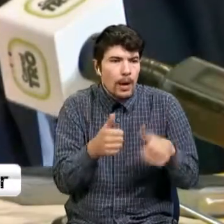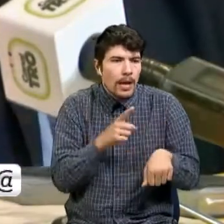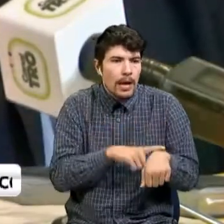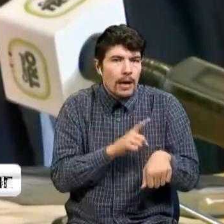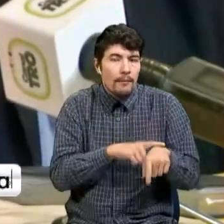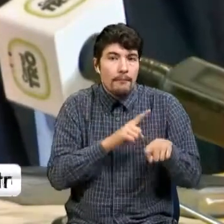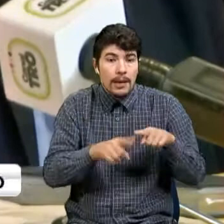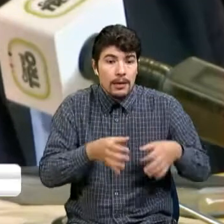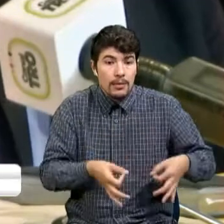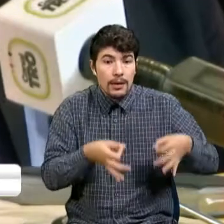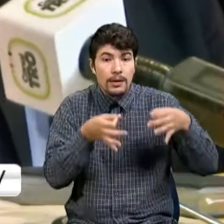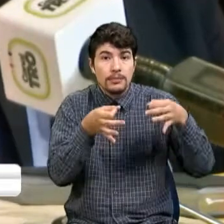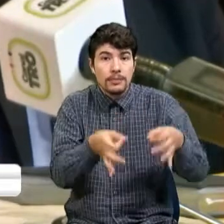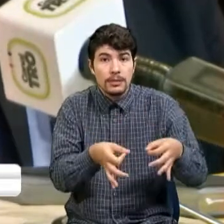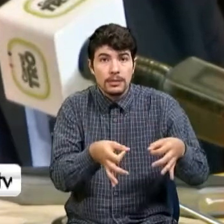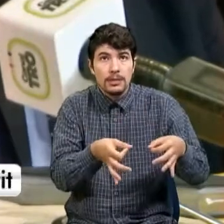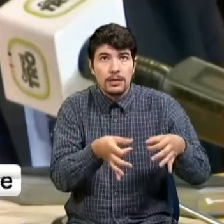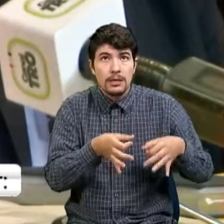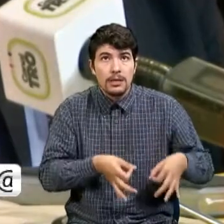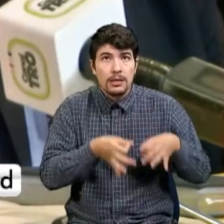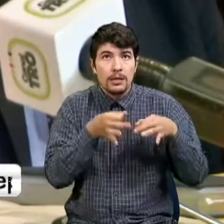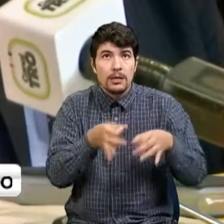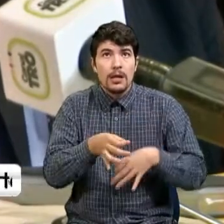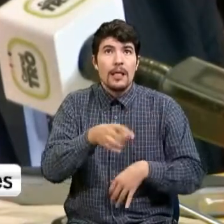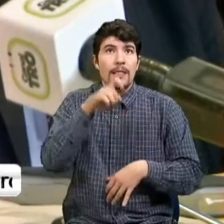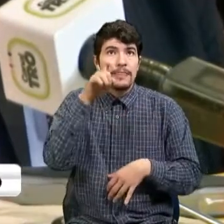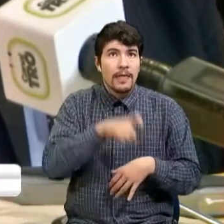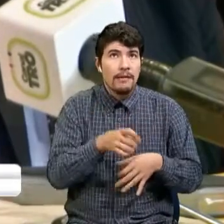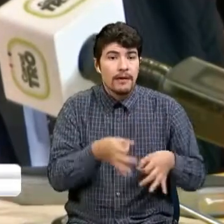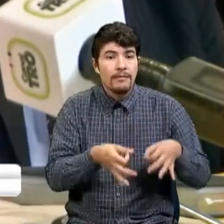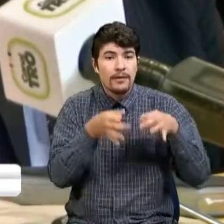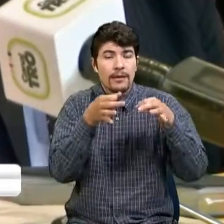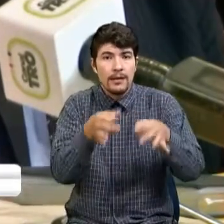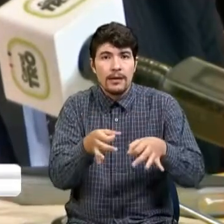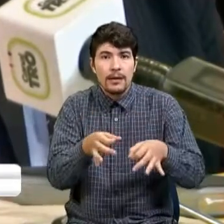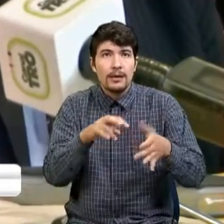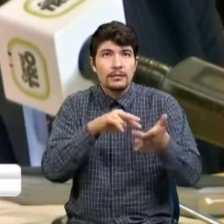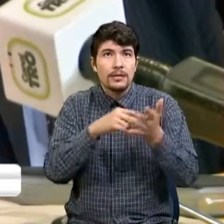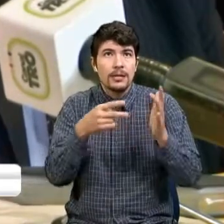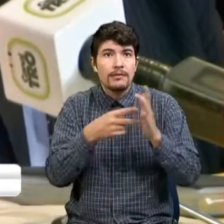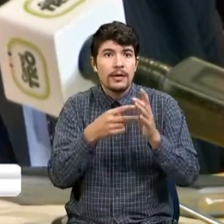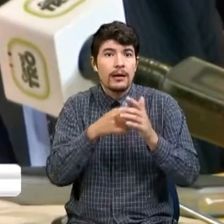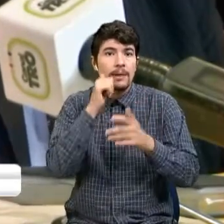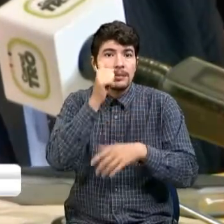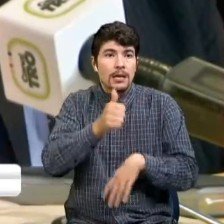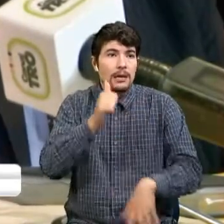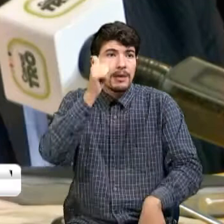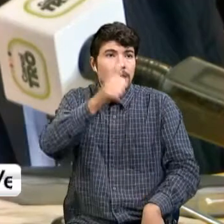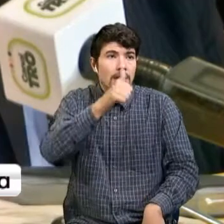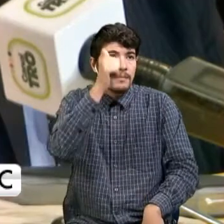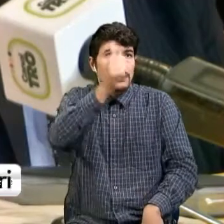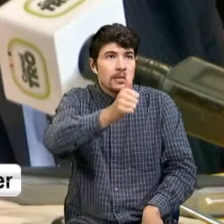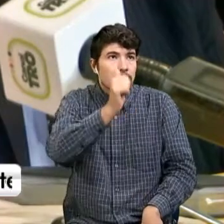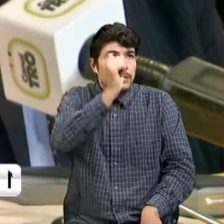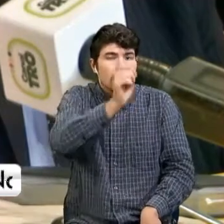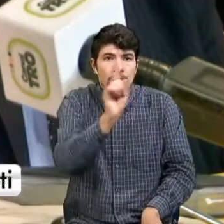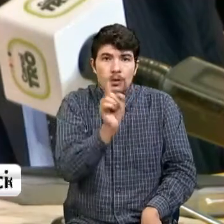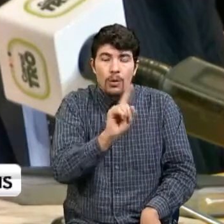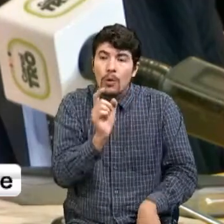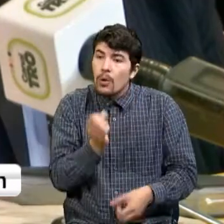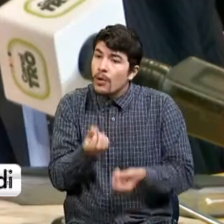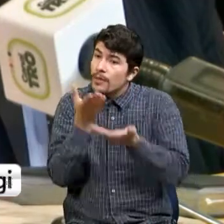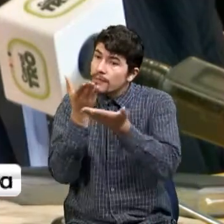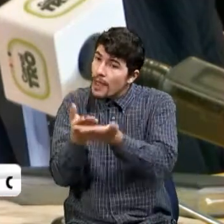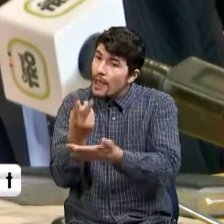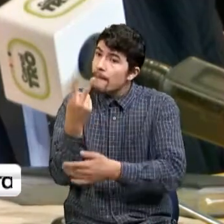con plazo esto tiene que tener plazo esto no es al infinito mañana y paso mañana les damos 20